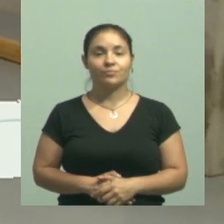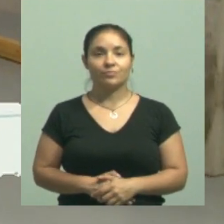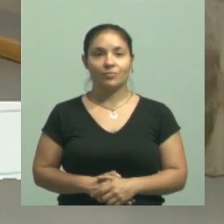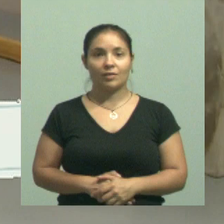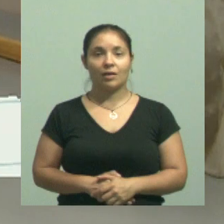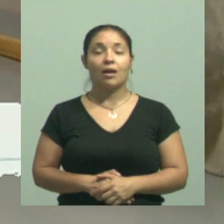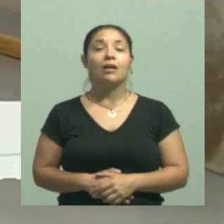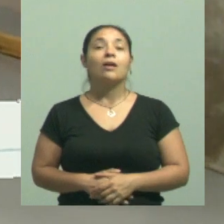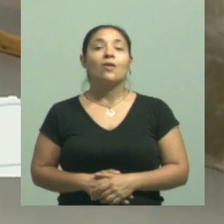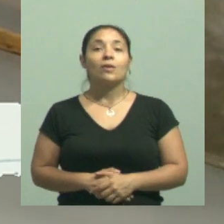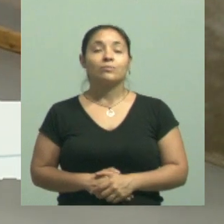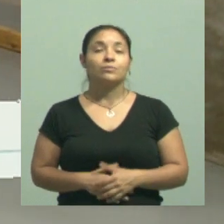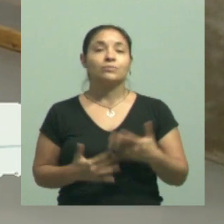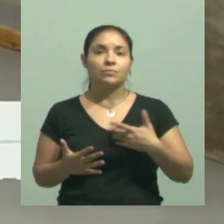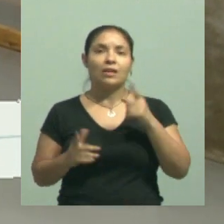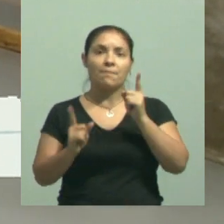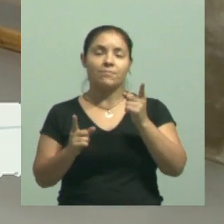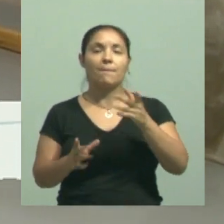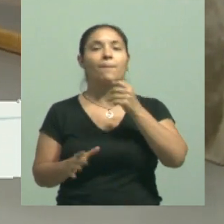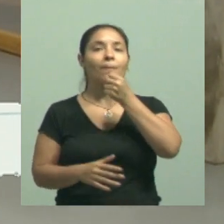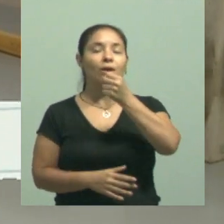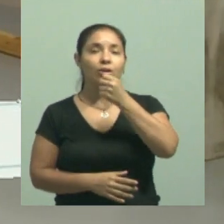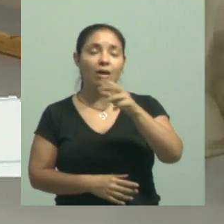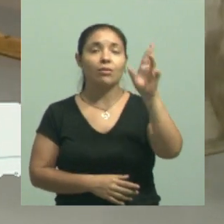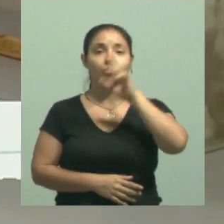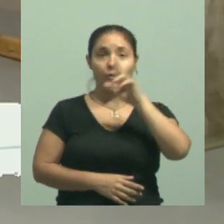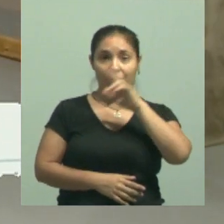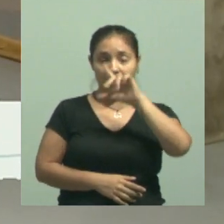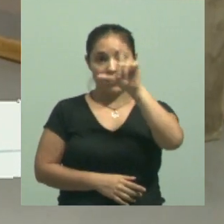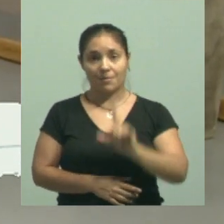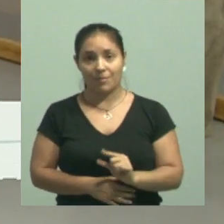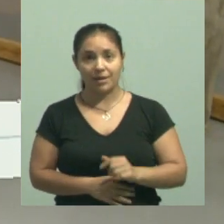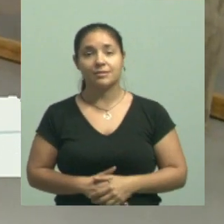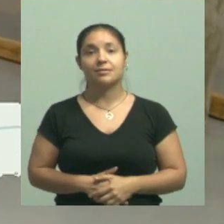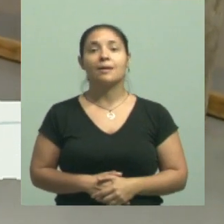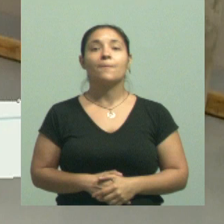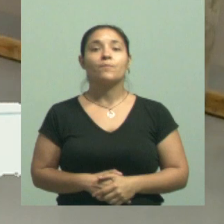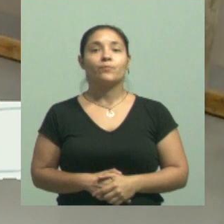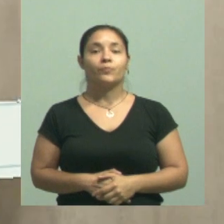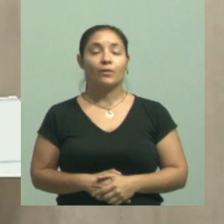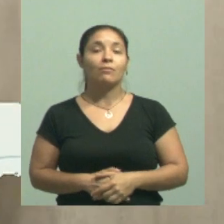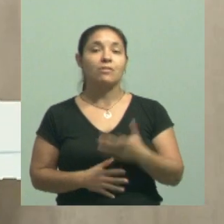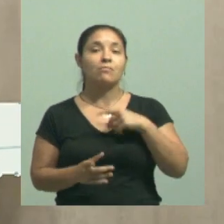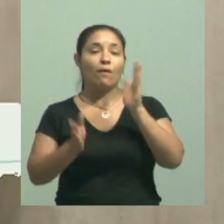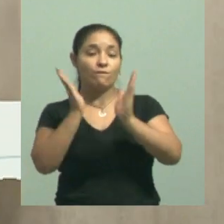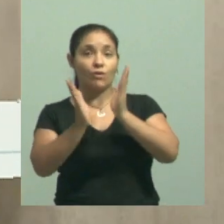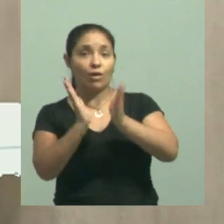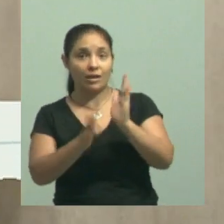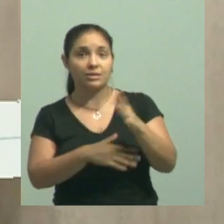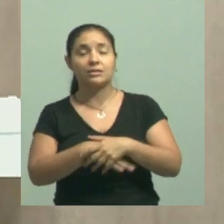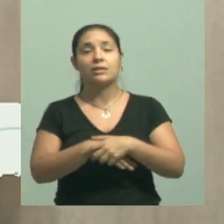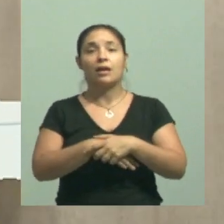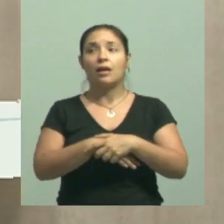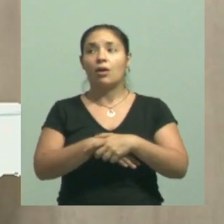algo de lo que venimos hablando algunas periodistas feministas y editoras de género del país, que tiene que ver con la violencia que existe a las mujeres con